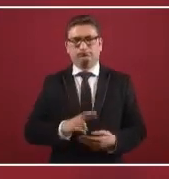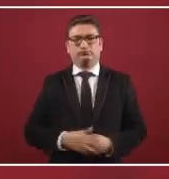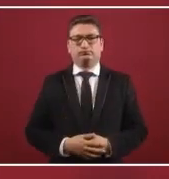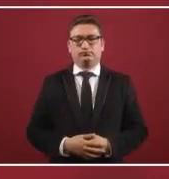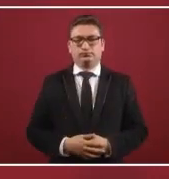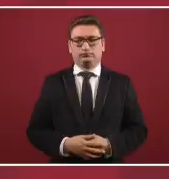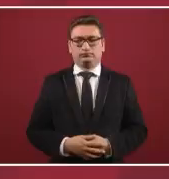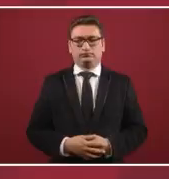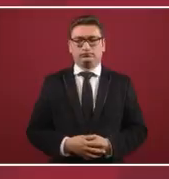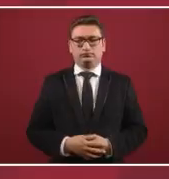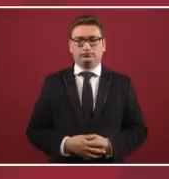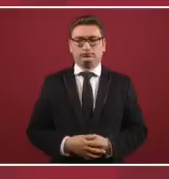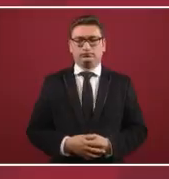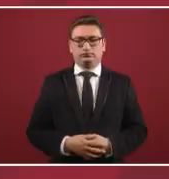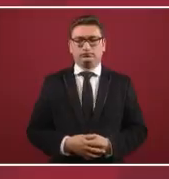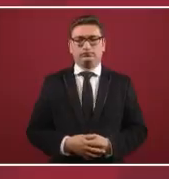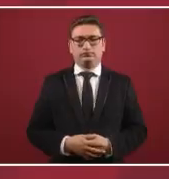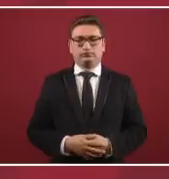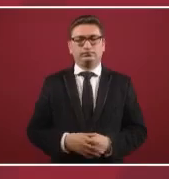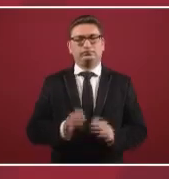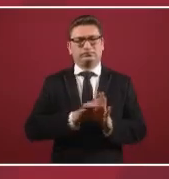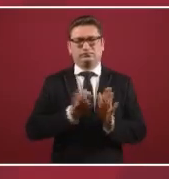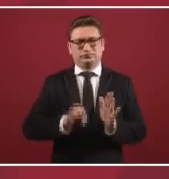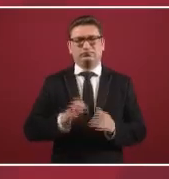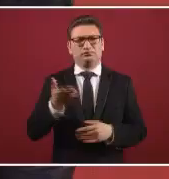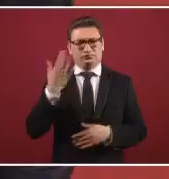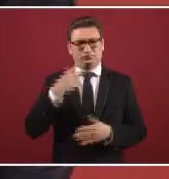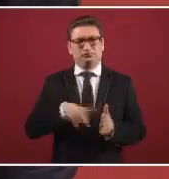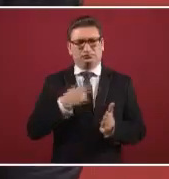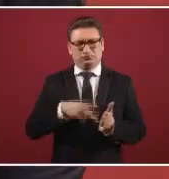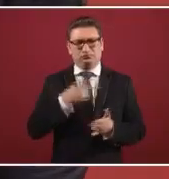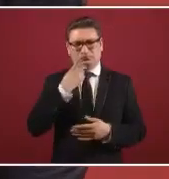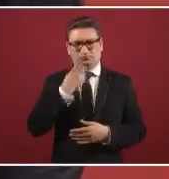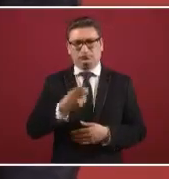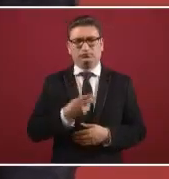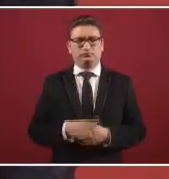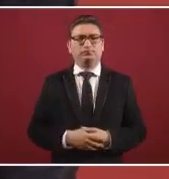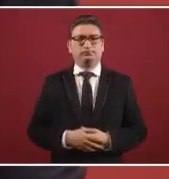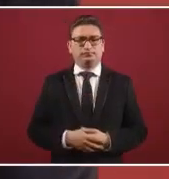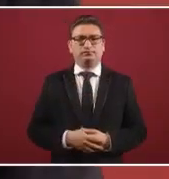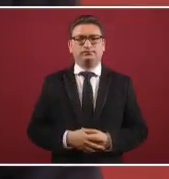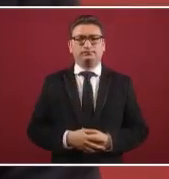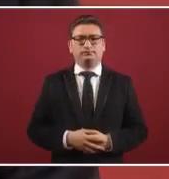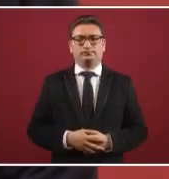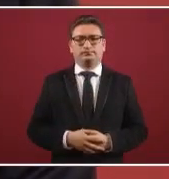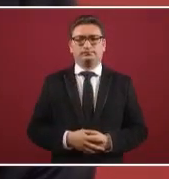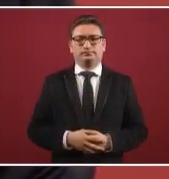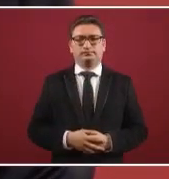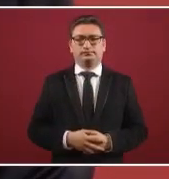pongo de ejemplo, lo he dicho en otras ocasiones, pero ayuda bastante, ¿no?